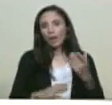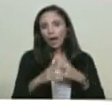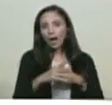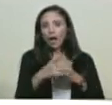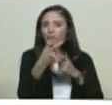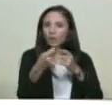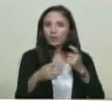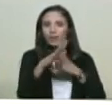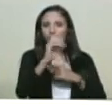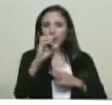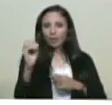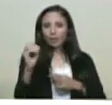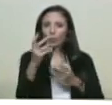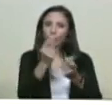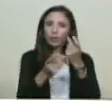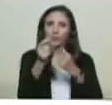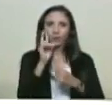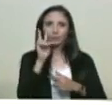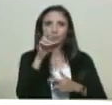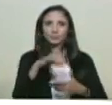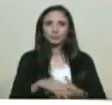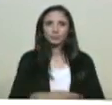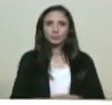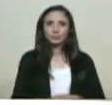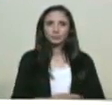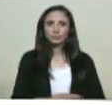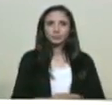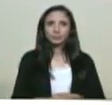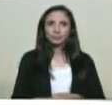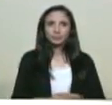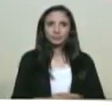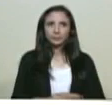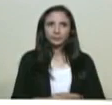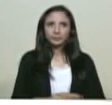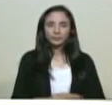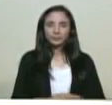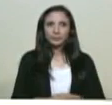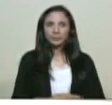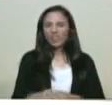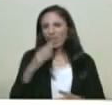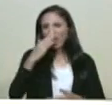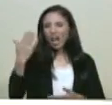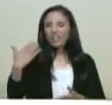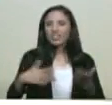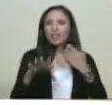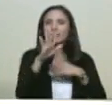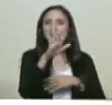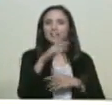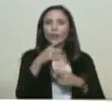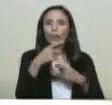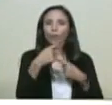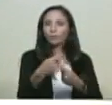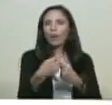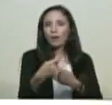500 bolívares, ¿ah? Cinco tablas lo llamaban en mi época.